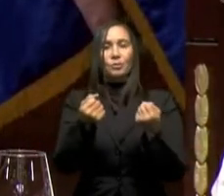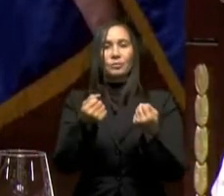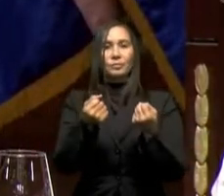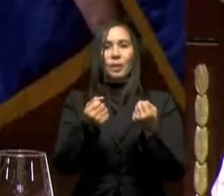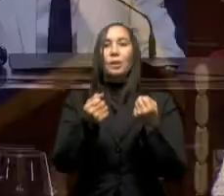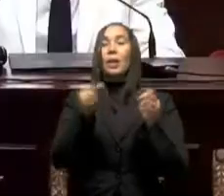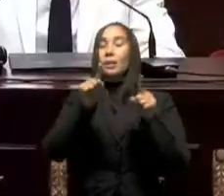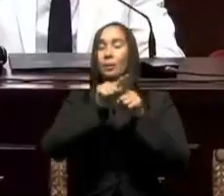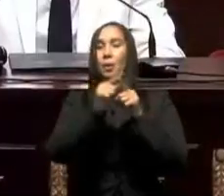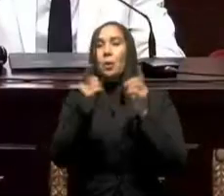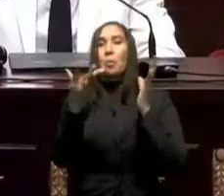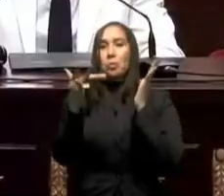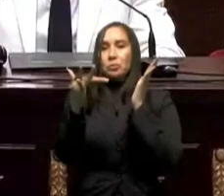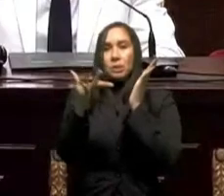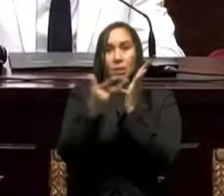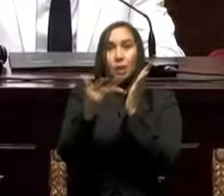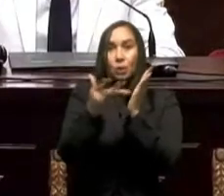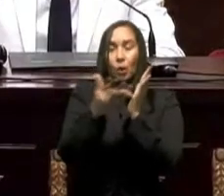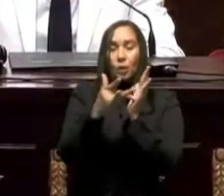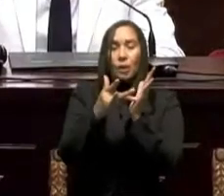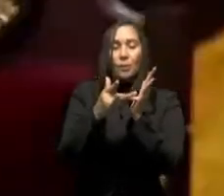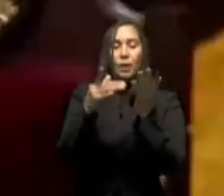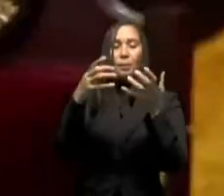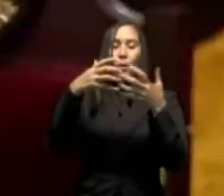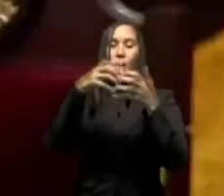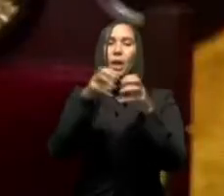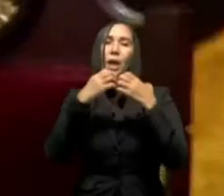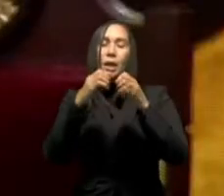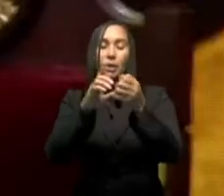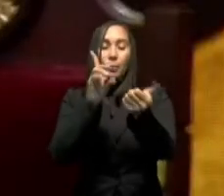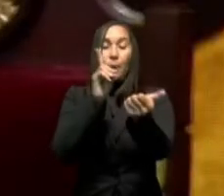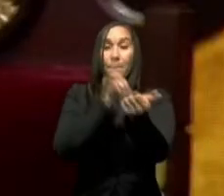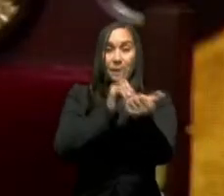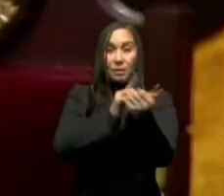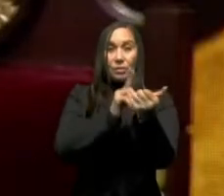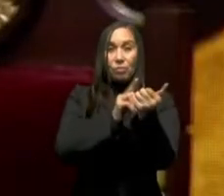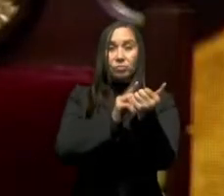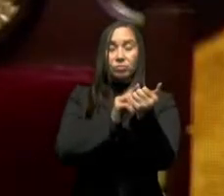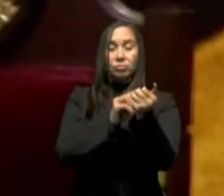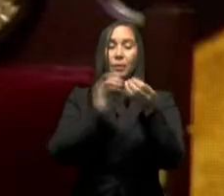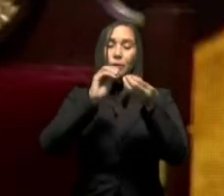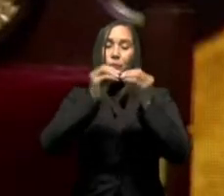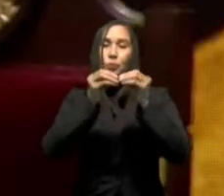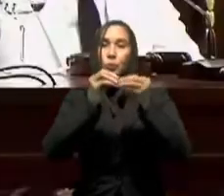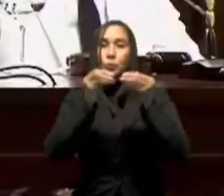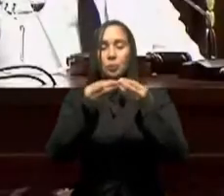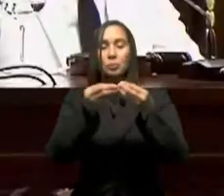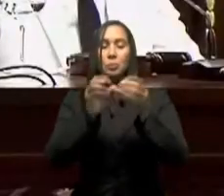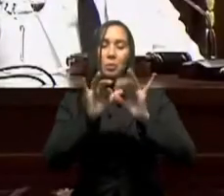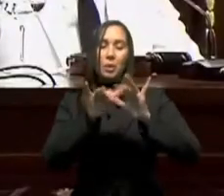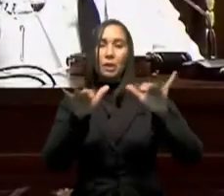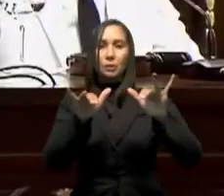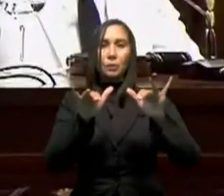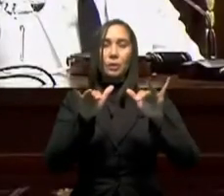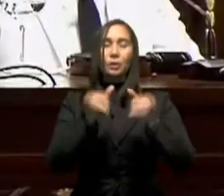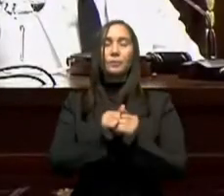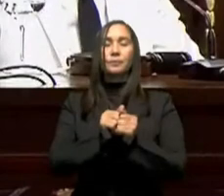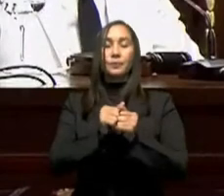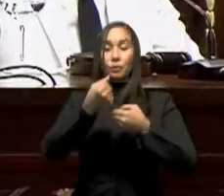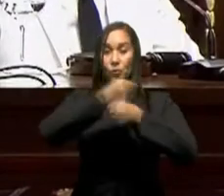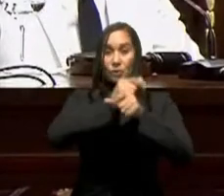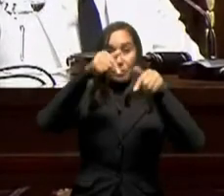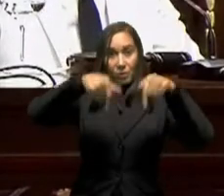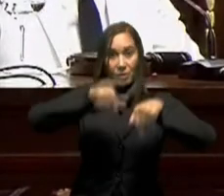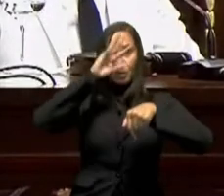mejores bienes de alta tecnología, como los dispositivos médicos y equipos electrónicos y otros componentes de alto valor agregado. Esto